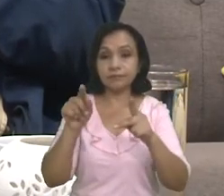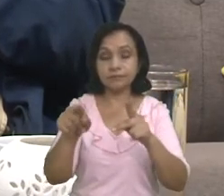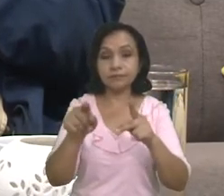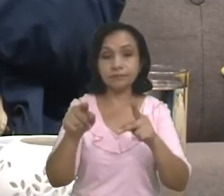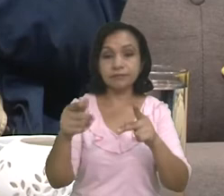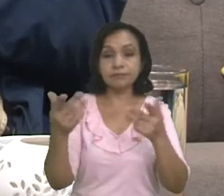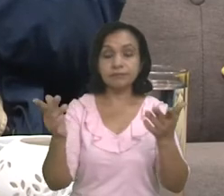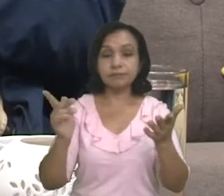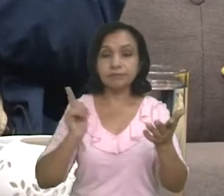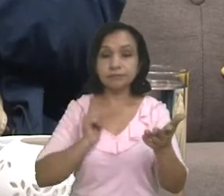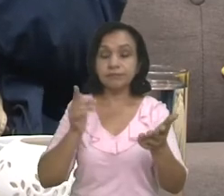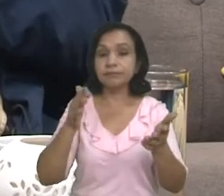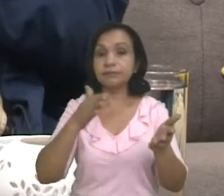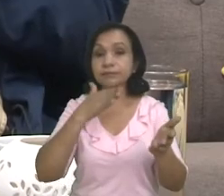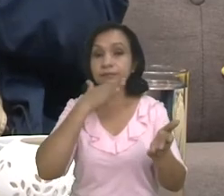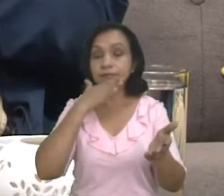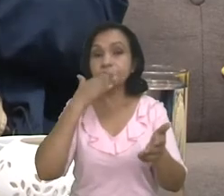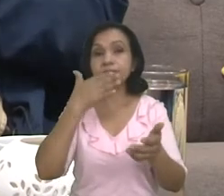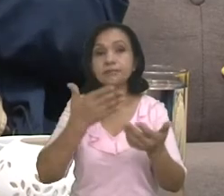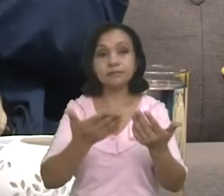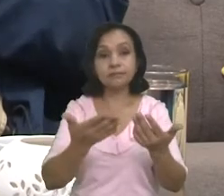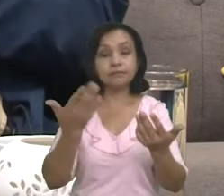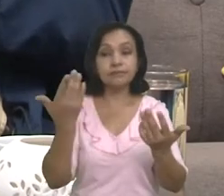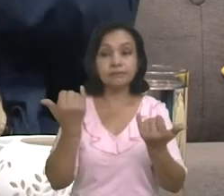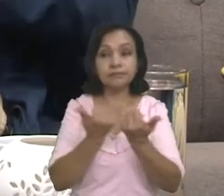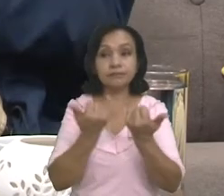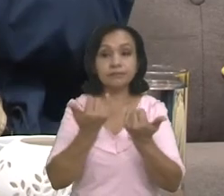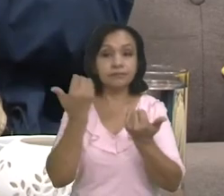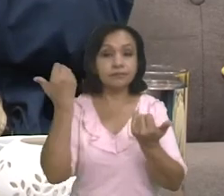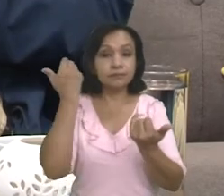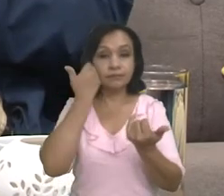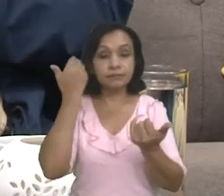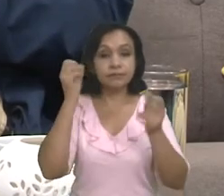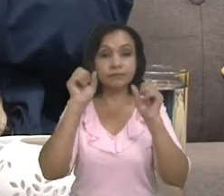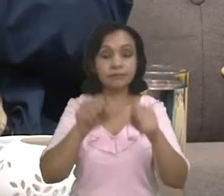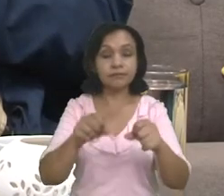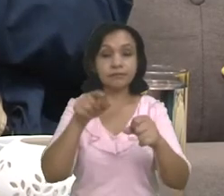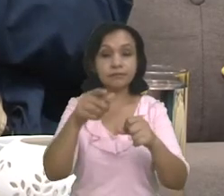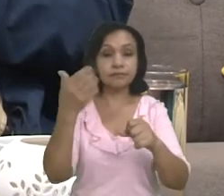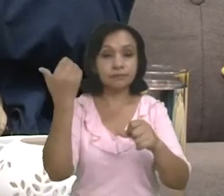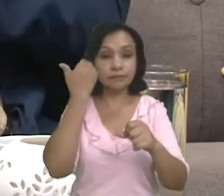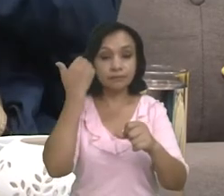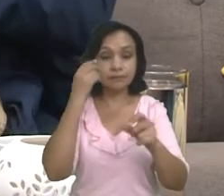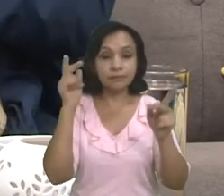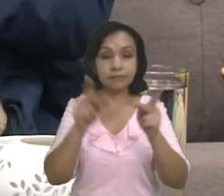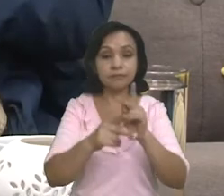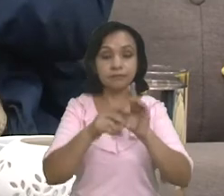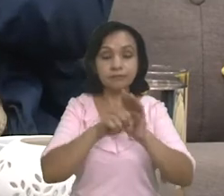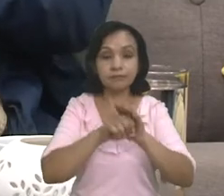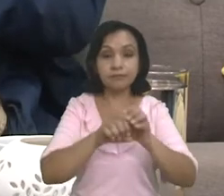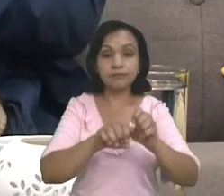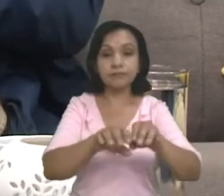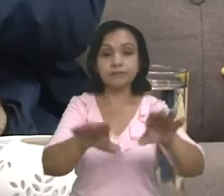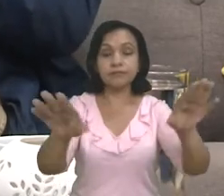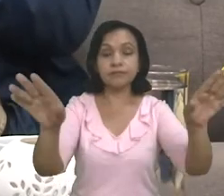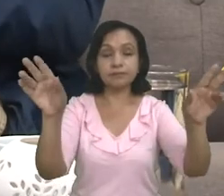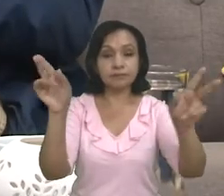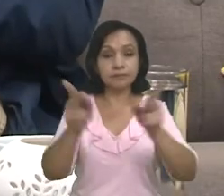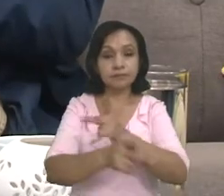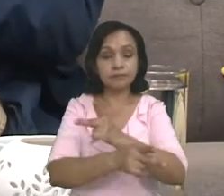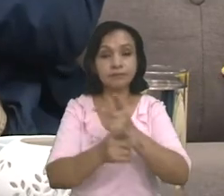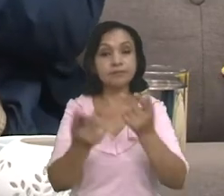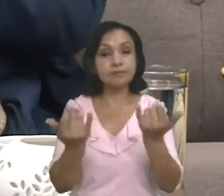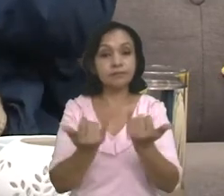tengan complicaciones que tengan esta enfermedad se convierte en una enfermedad grave o una enfermedad muy grave o